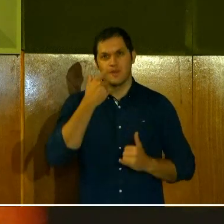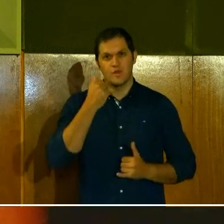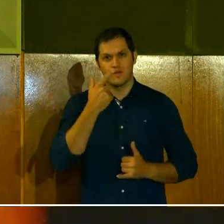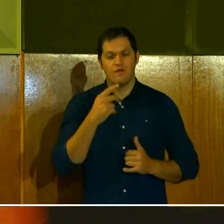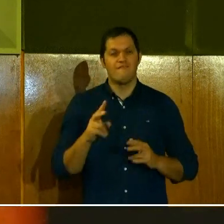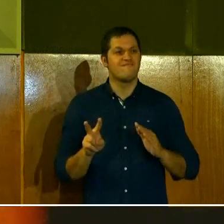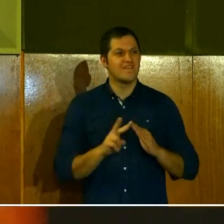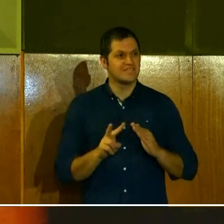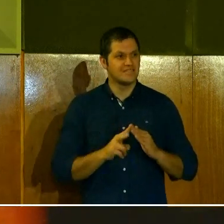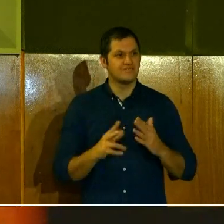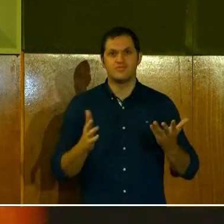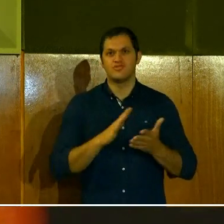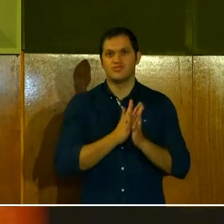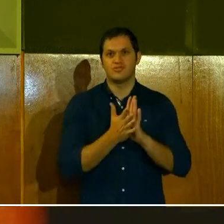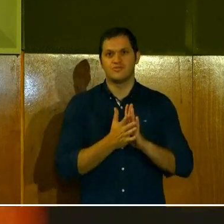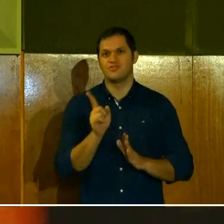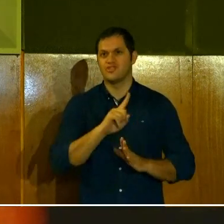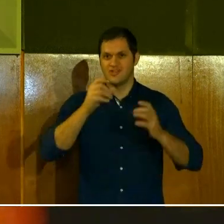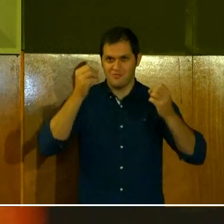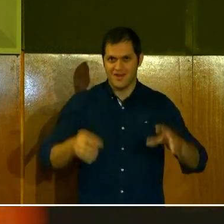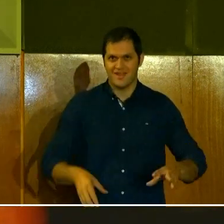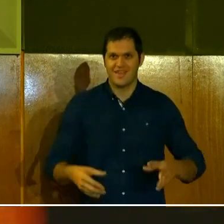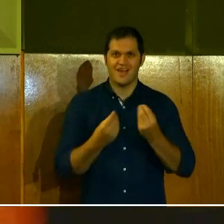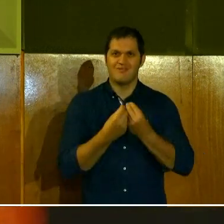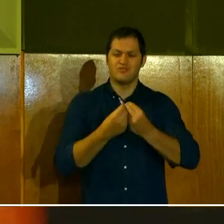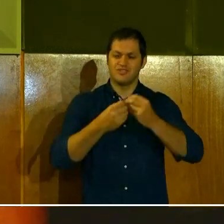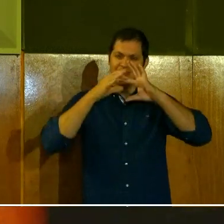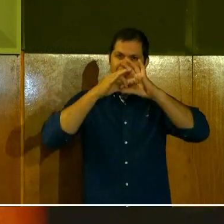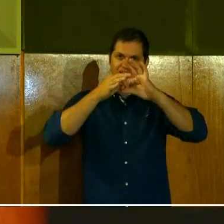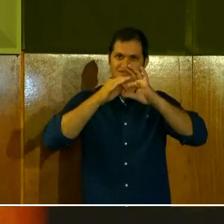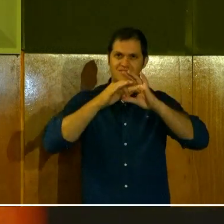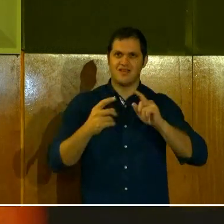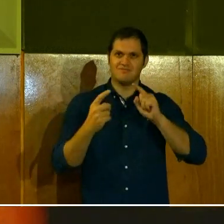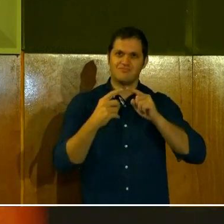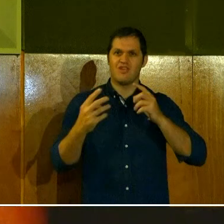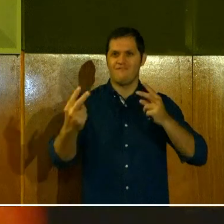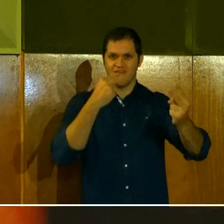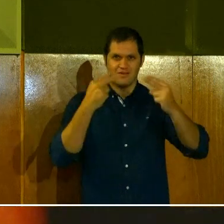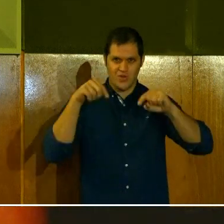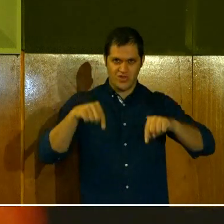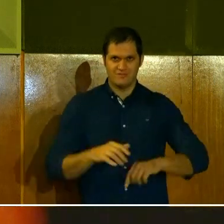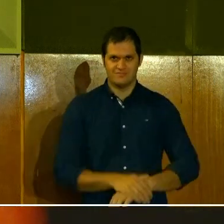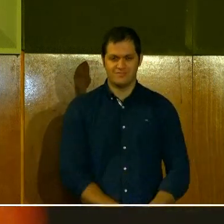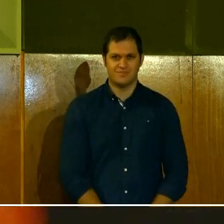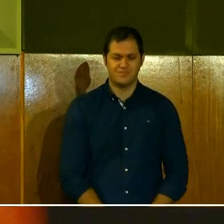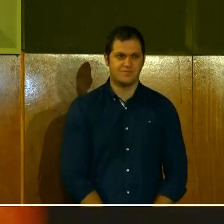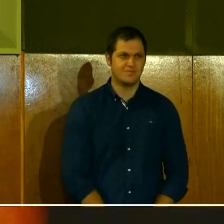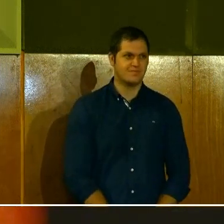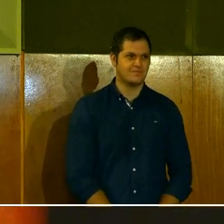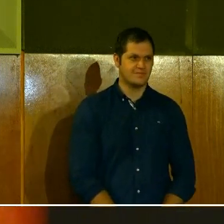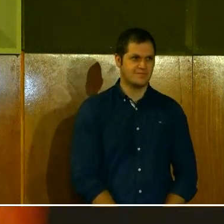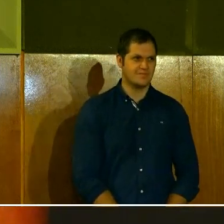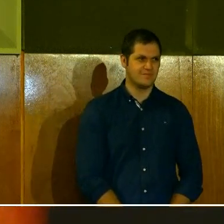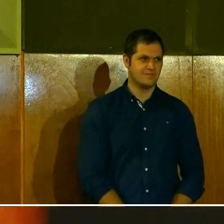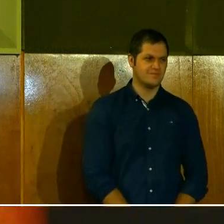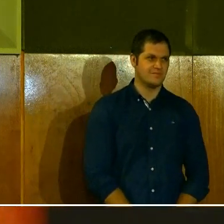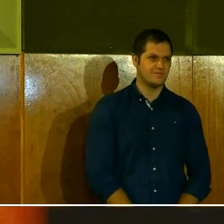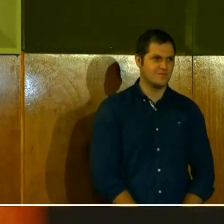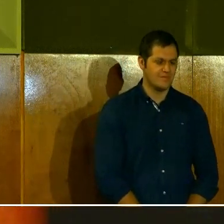gratis masivo así es que y para público general así es que inviten a sus amigas amigos vecinos